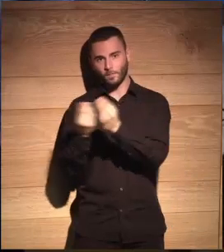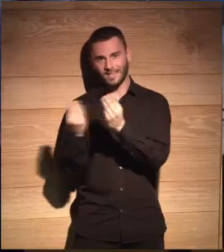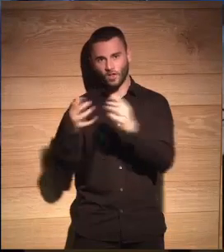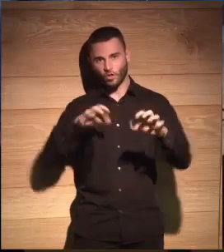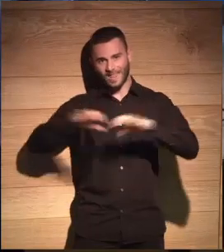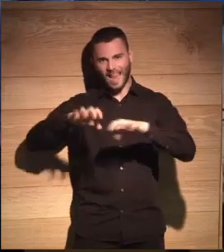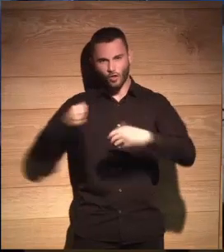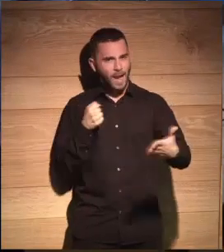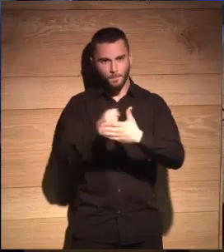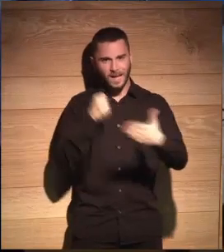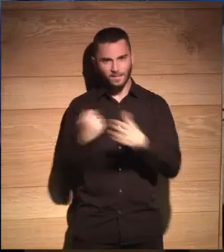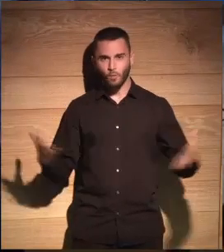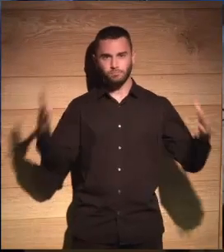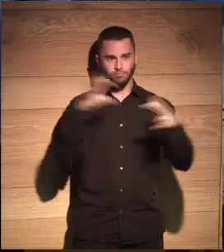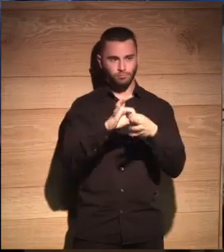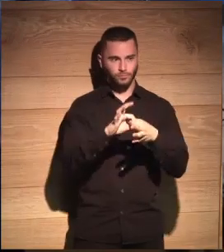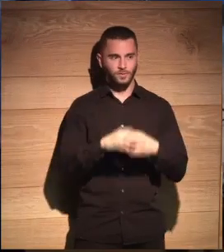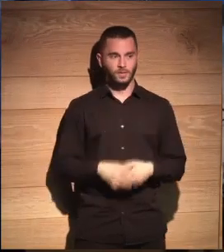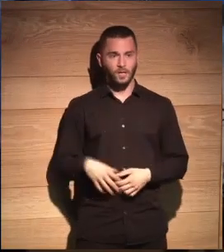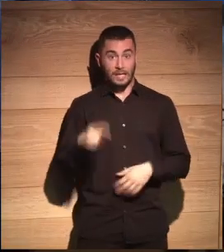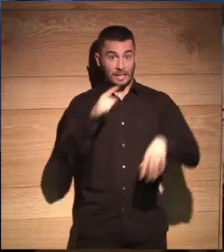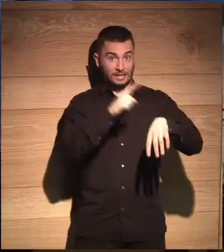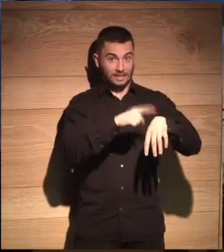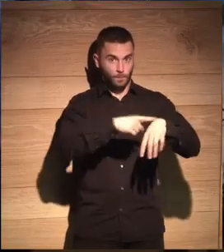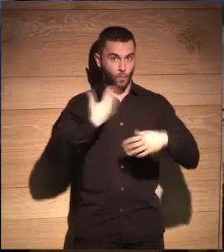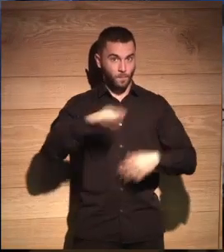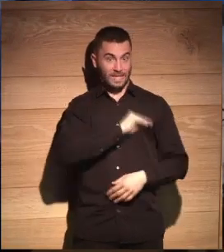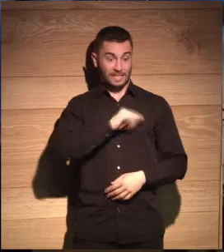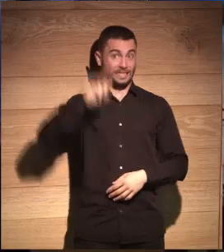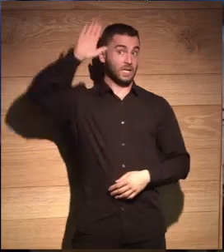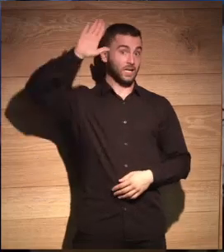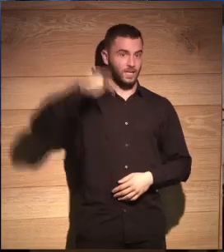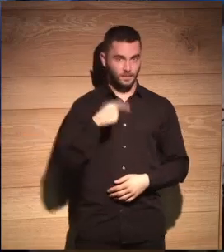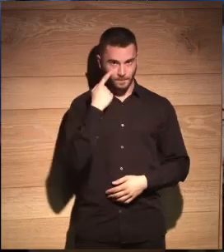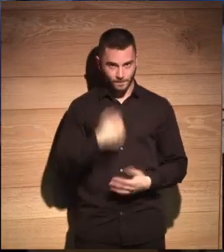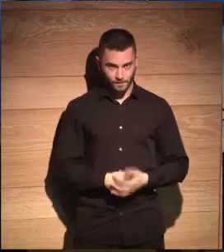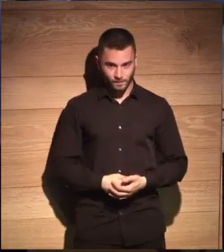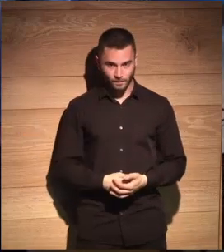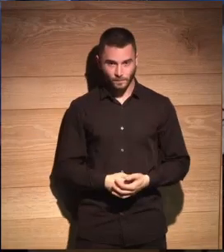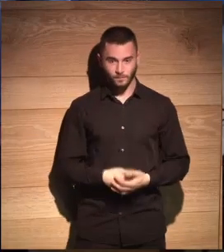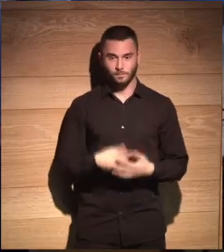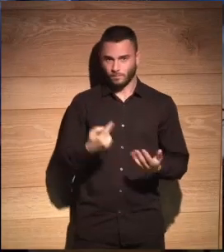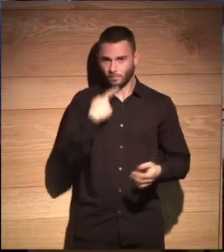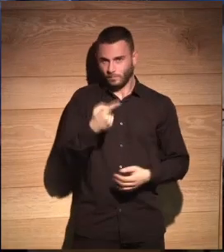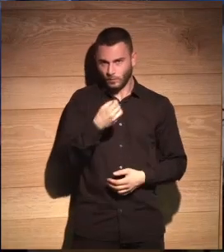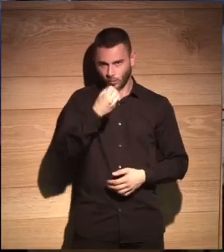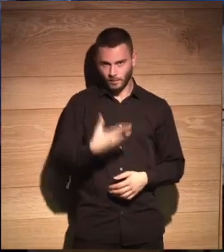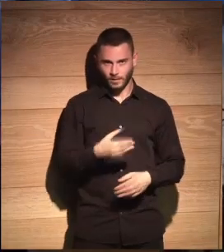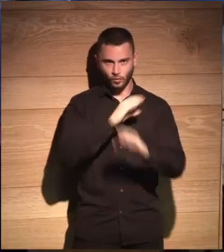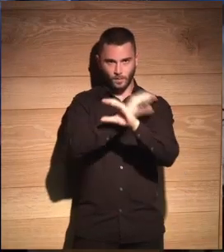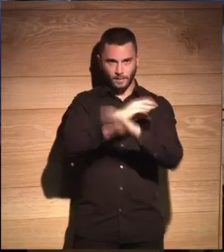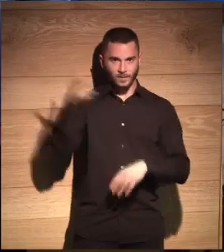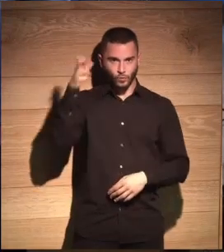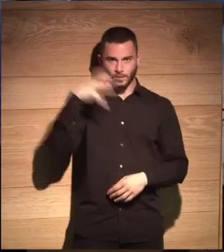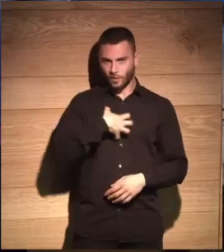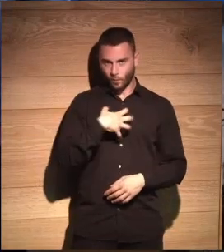Aquel muchacho que lleva un montón de tiempo, el pobre. Buenas. Como habéis dicho, un cómic no se puede escuchar. Cada uno